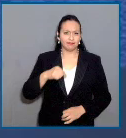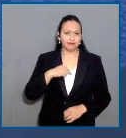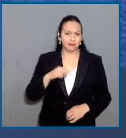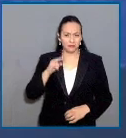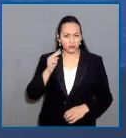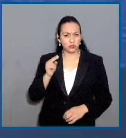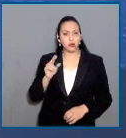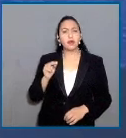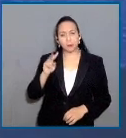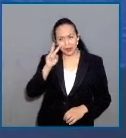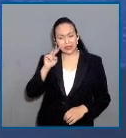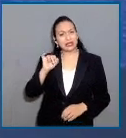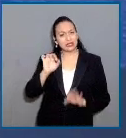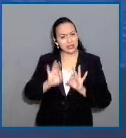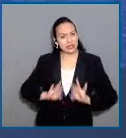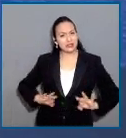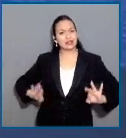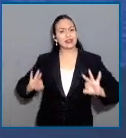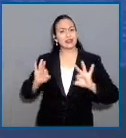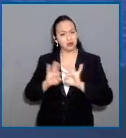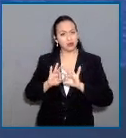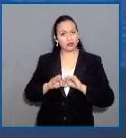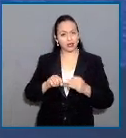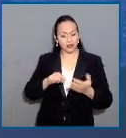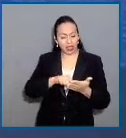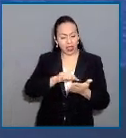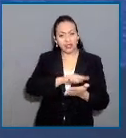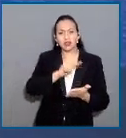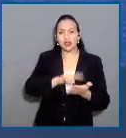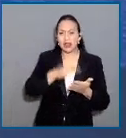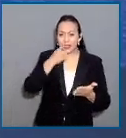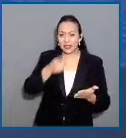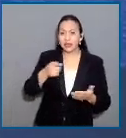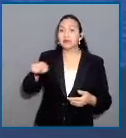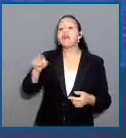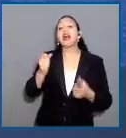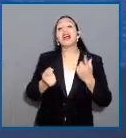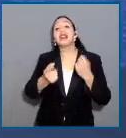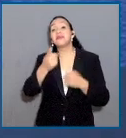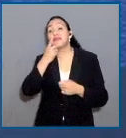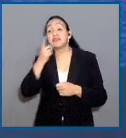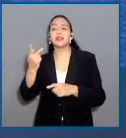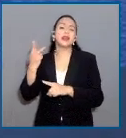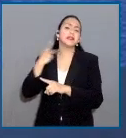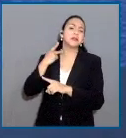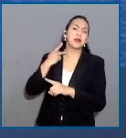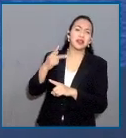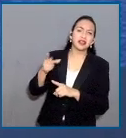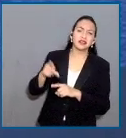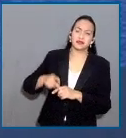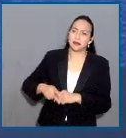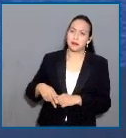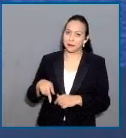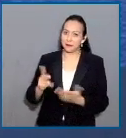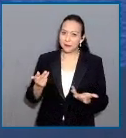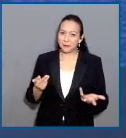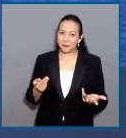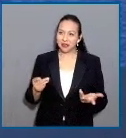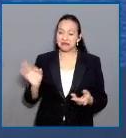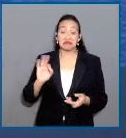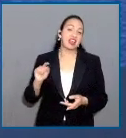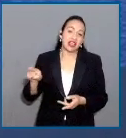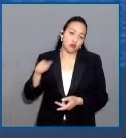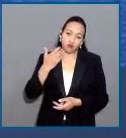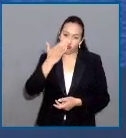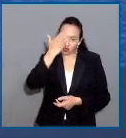del uso del control de convencionalidad, porque lo he escuchado en los operadores políticos, tristemente, a lo mejor con desconocimiento de lo que es el derecho